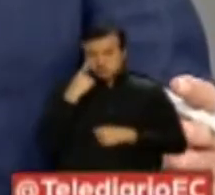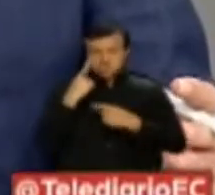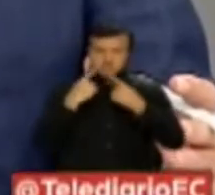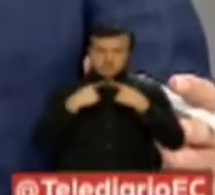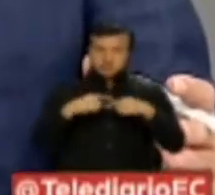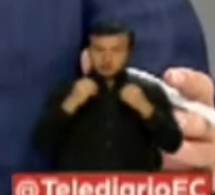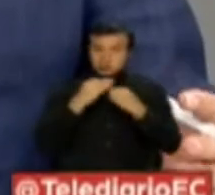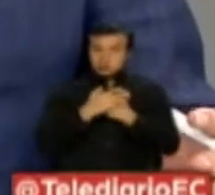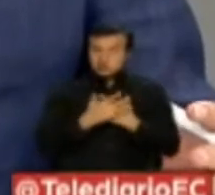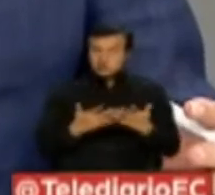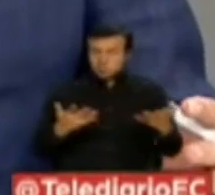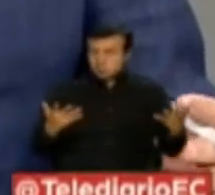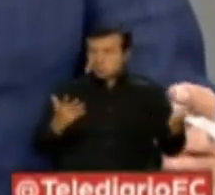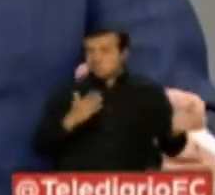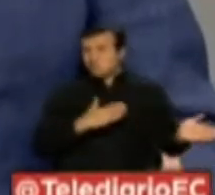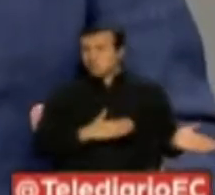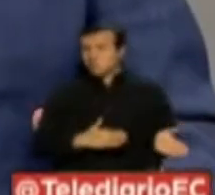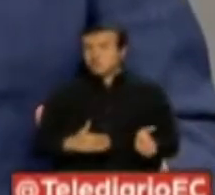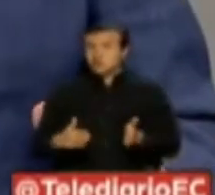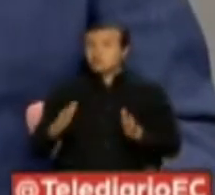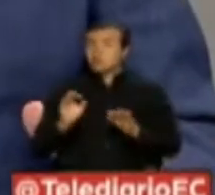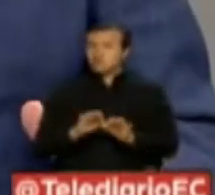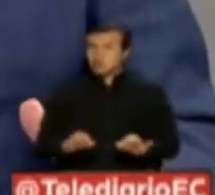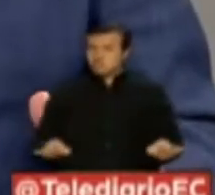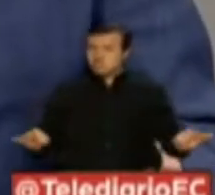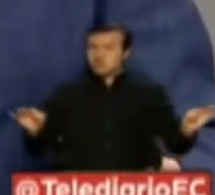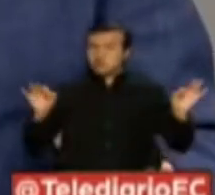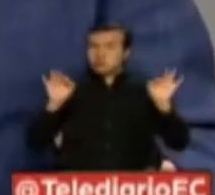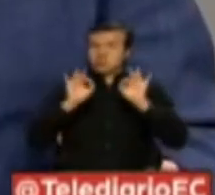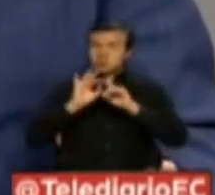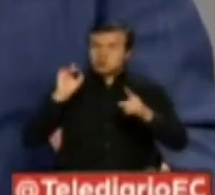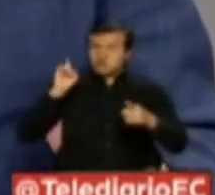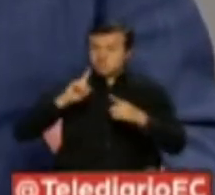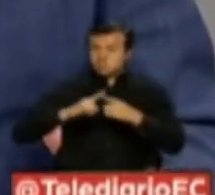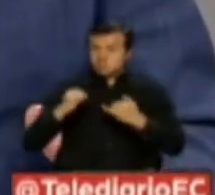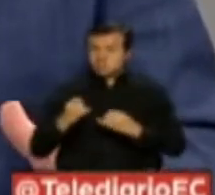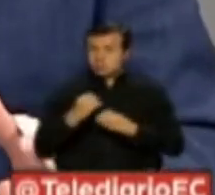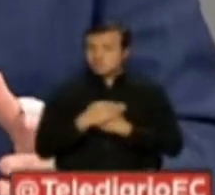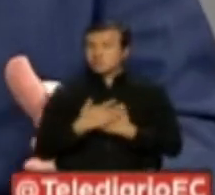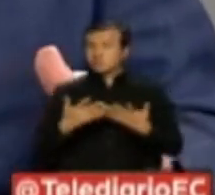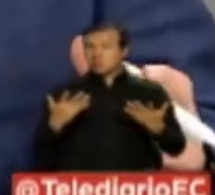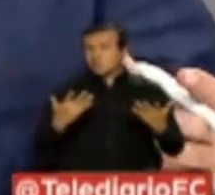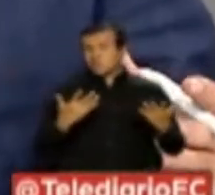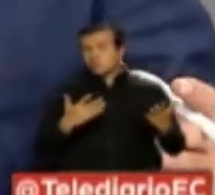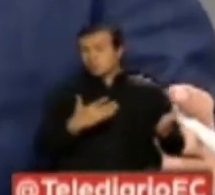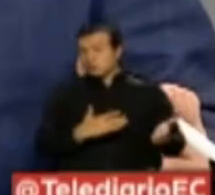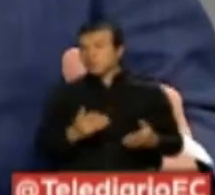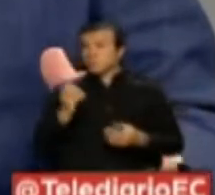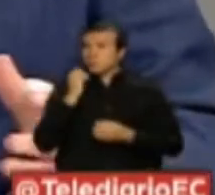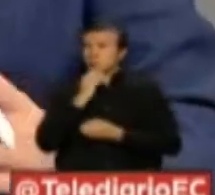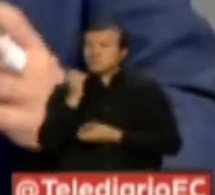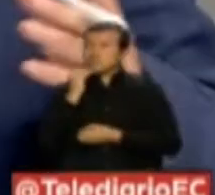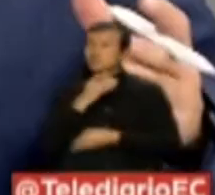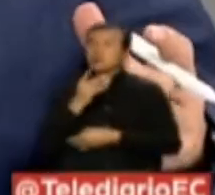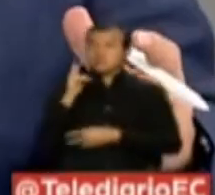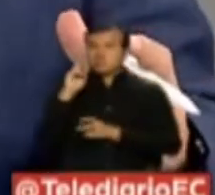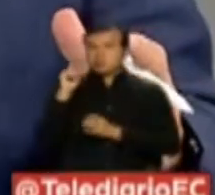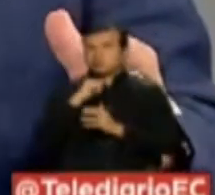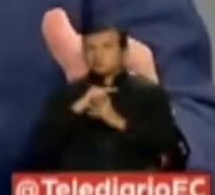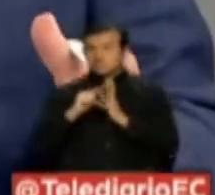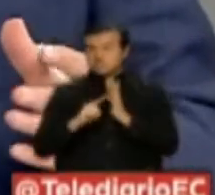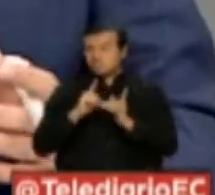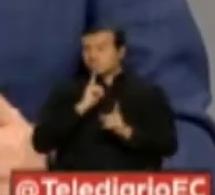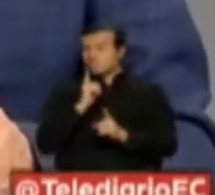en esta etapa de instrucción fiscal, es muy importante, porque hasta ahora la opinión pública se ha venido enterando, en términos generales,